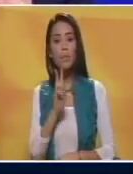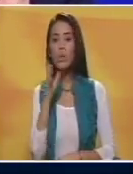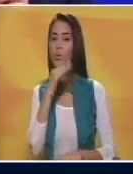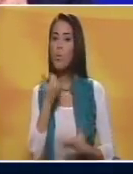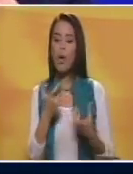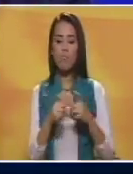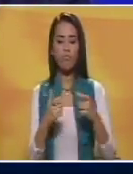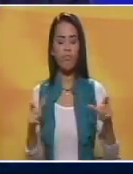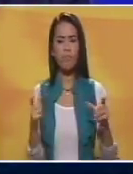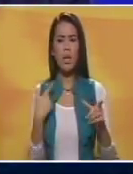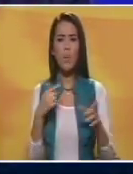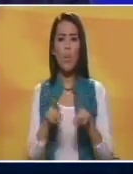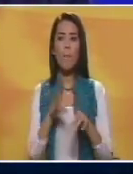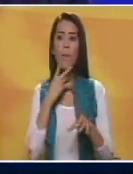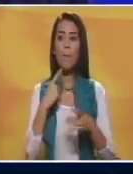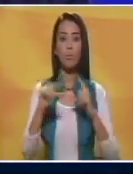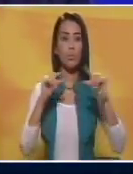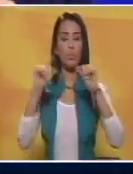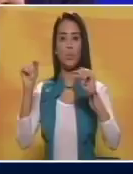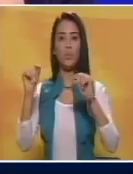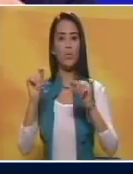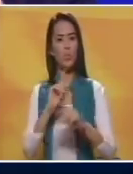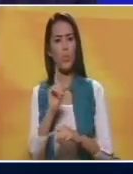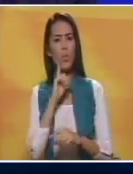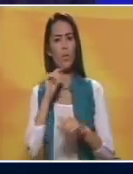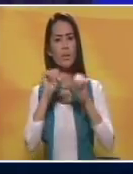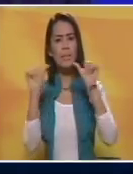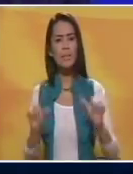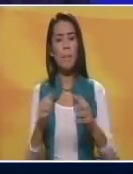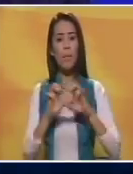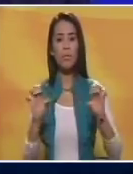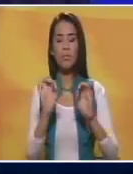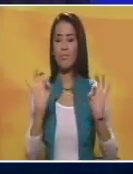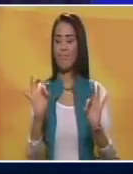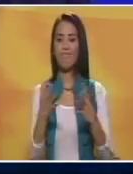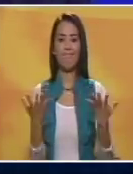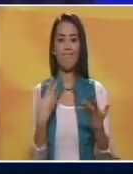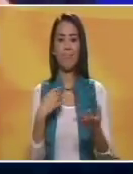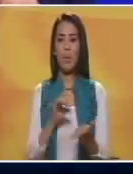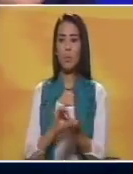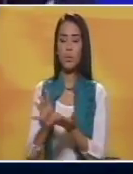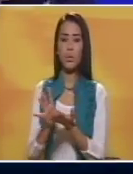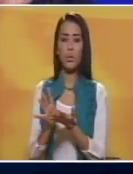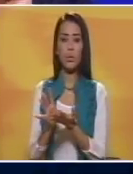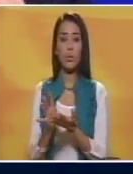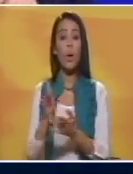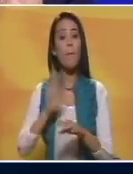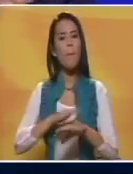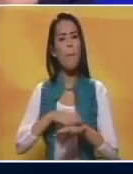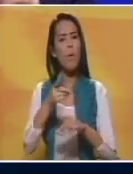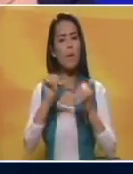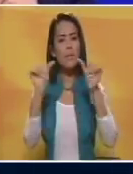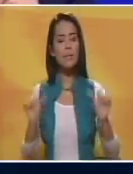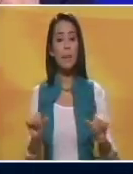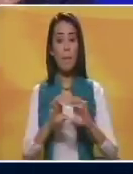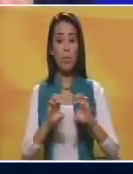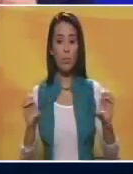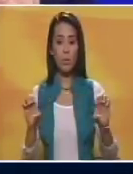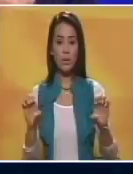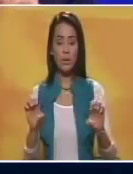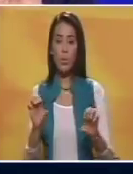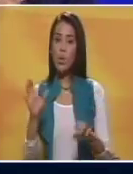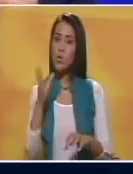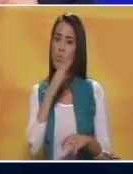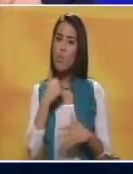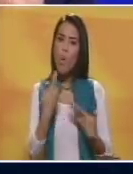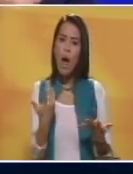hay expulsión del sistema educativo. ¿Y usted sabe por qué hay expulsión del sistema educativo? Porque el sistema educativo no les